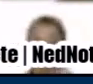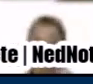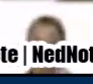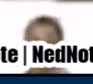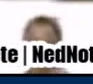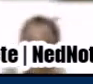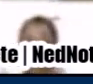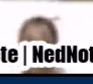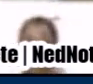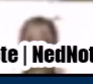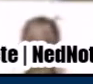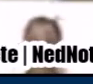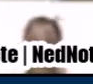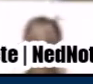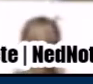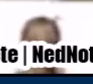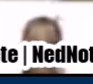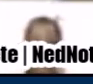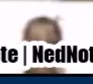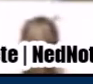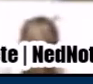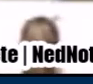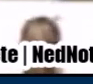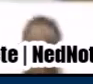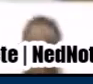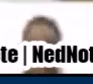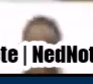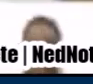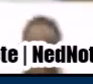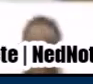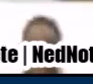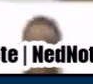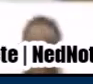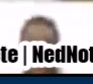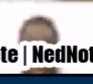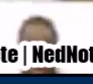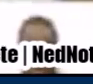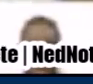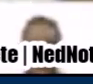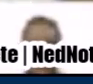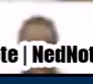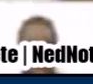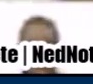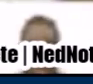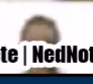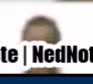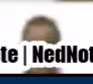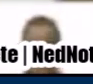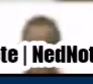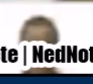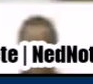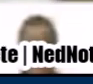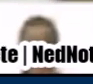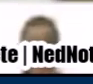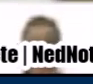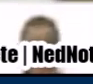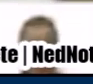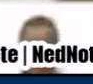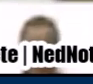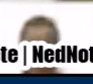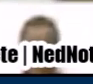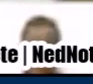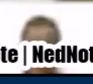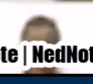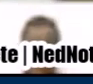lo coloquial de mis palabras de cierre. Pero la dictadura, el dictador a su entorno, le dijo que con esto